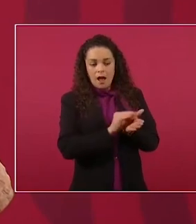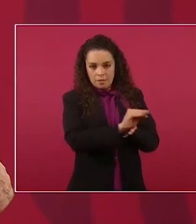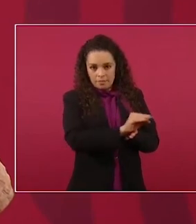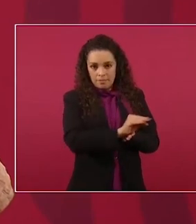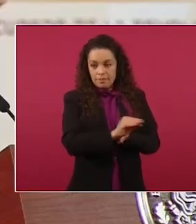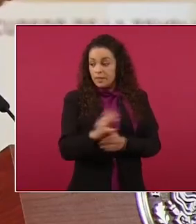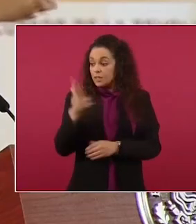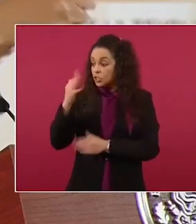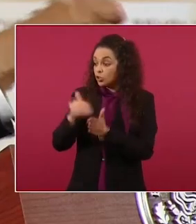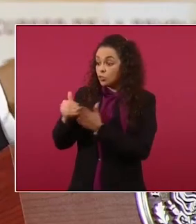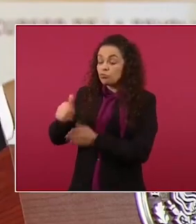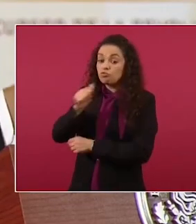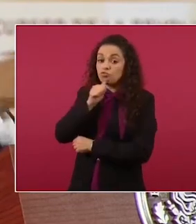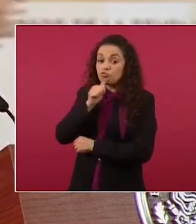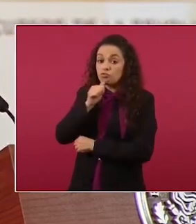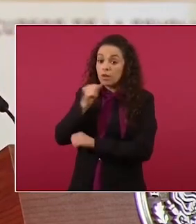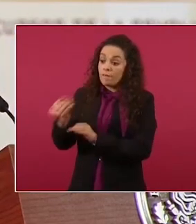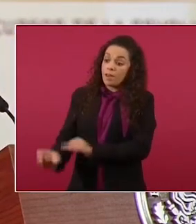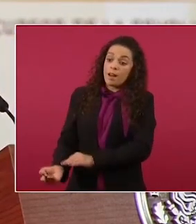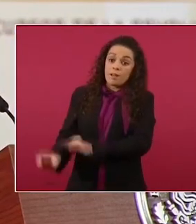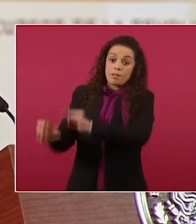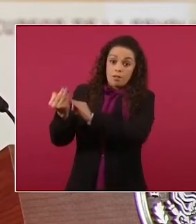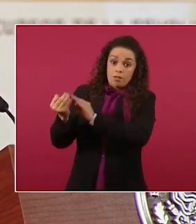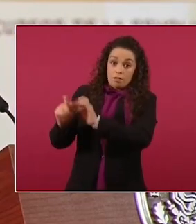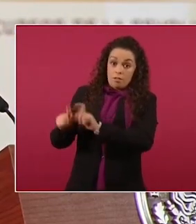estoy hablando de manera directa,